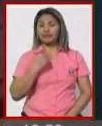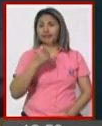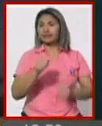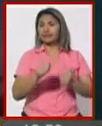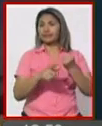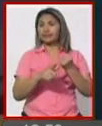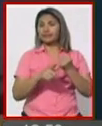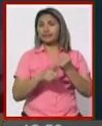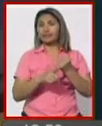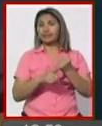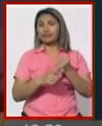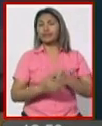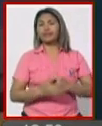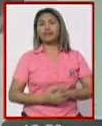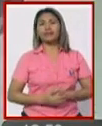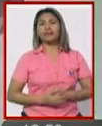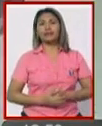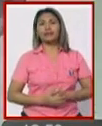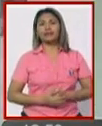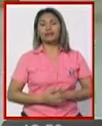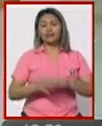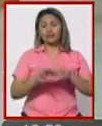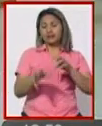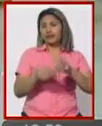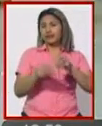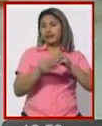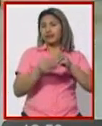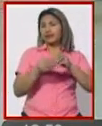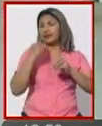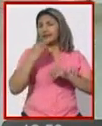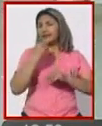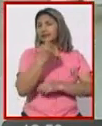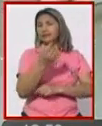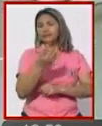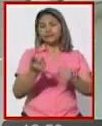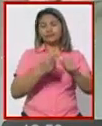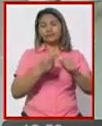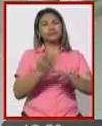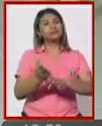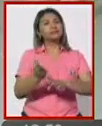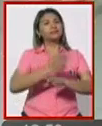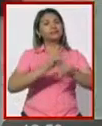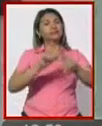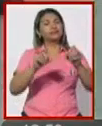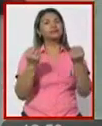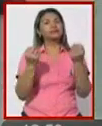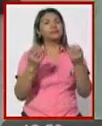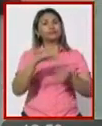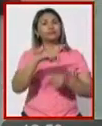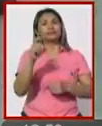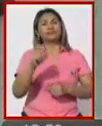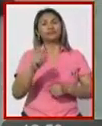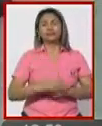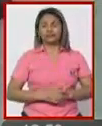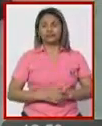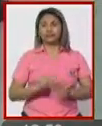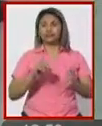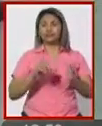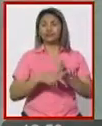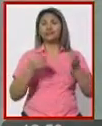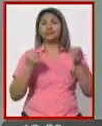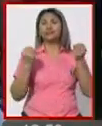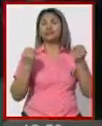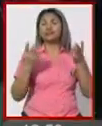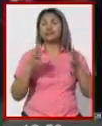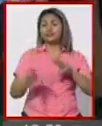dirigentes muy lúcidos en el tema de la sumatoria. No, o sea, en una primera instancia se le pregunta cuántos son, dicen 100. Pero cuando digo son